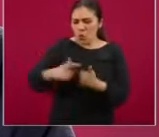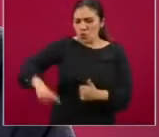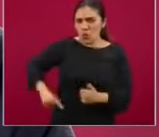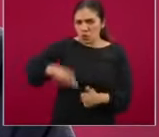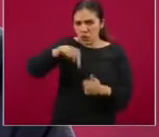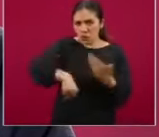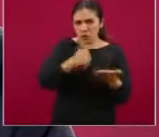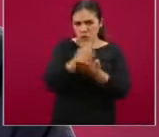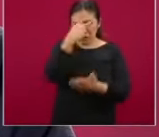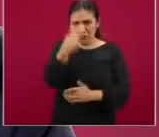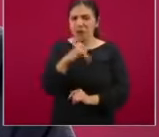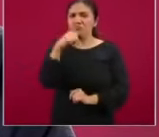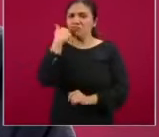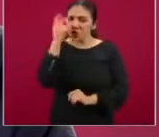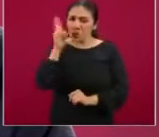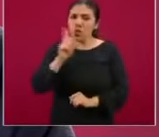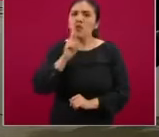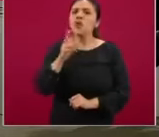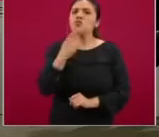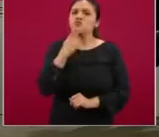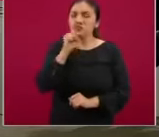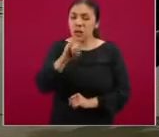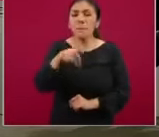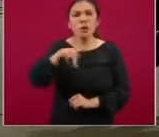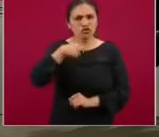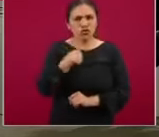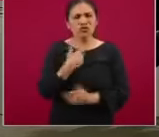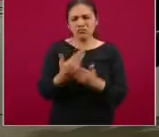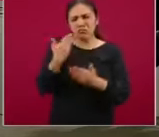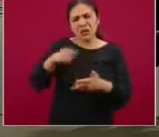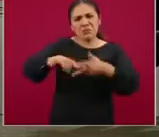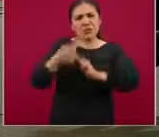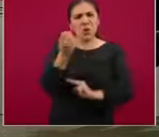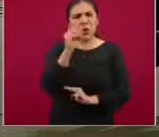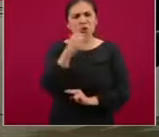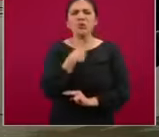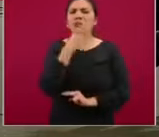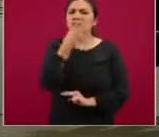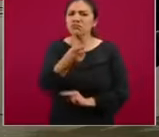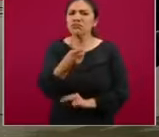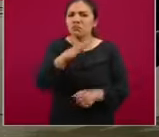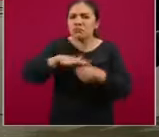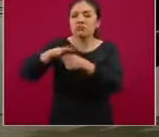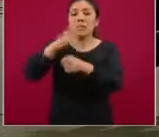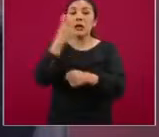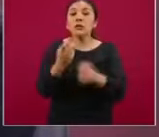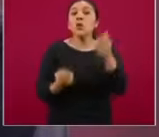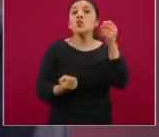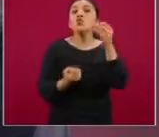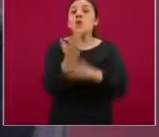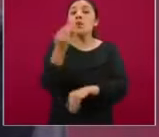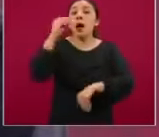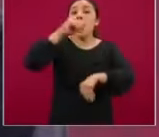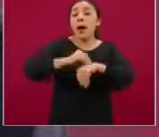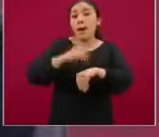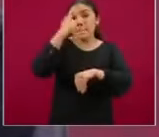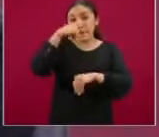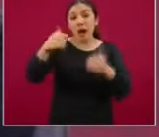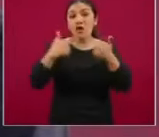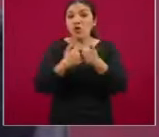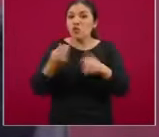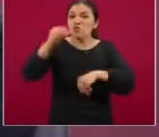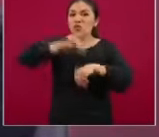de México. Pero nosotros mismos desde octubre habíamos destacado que este es un nuevo elemento